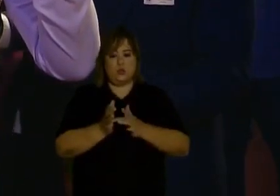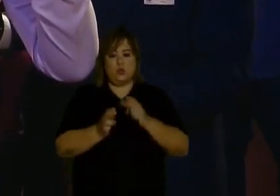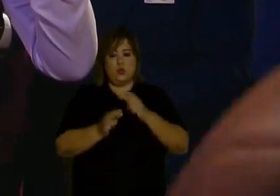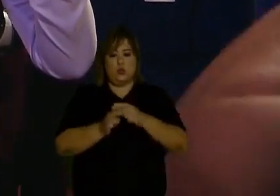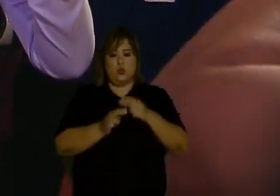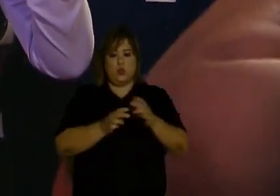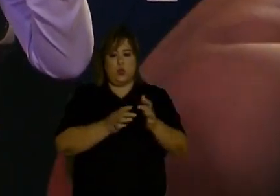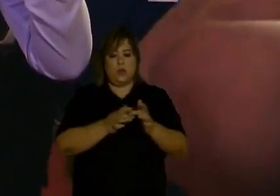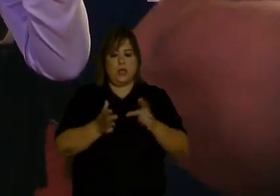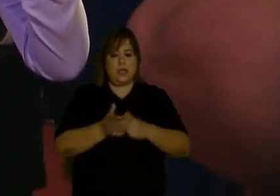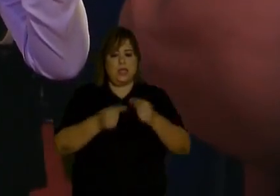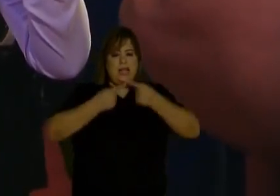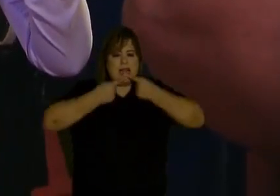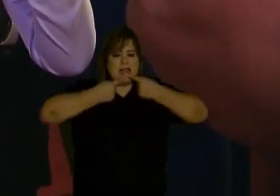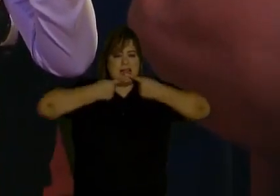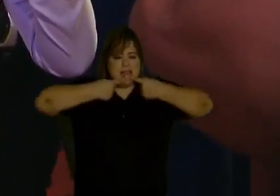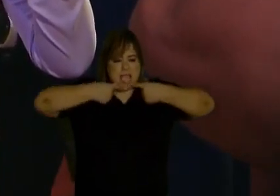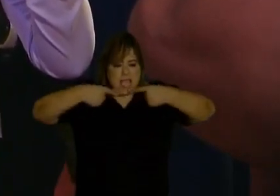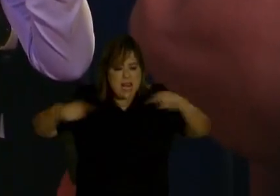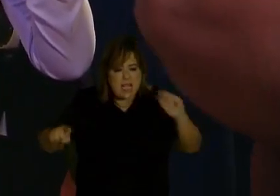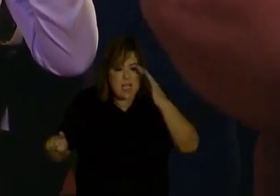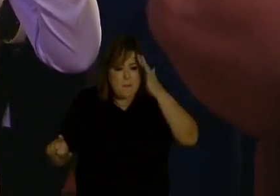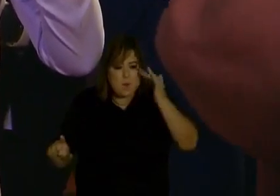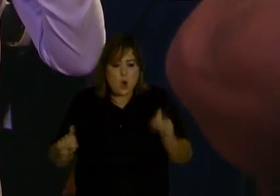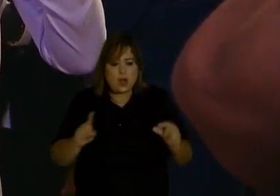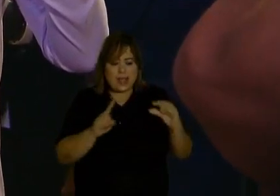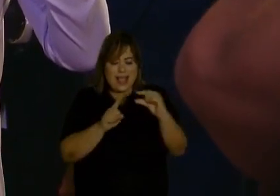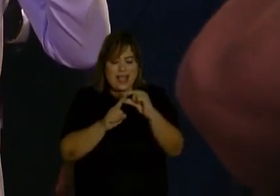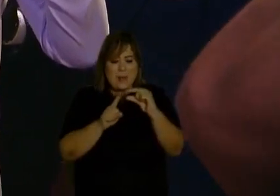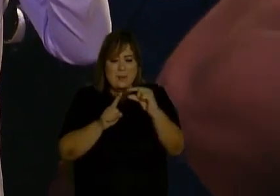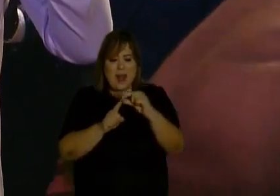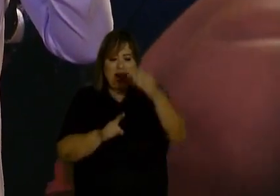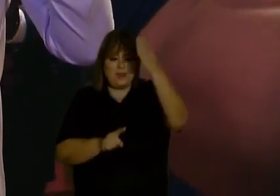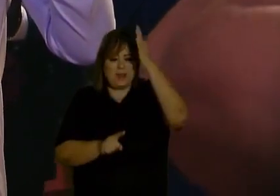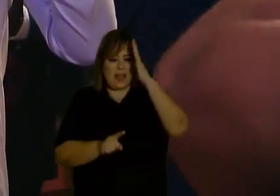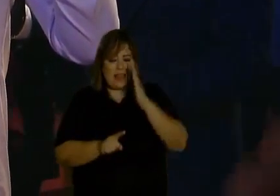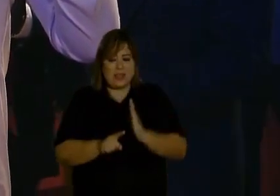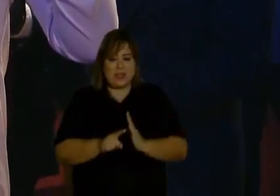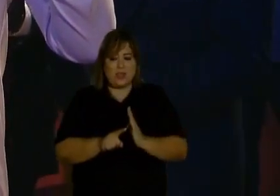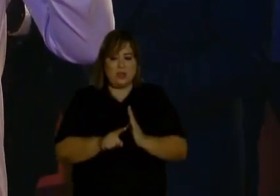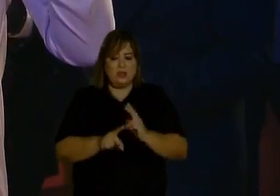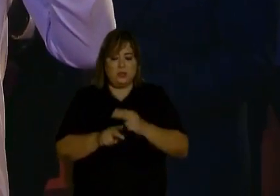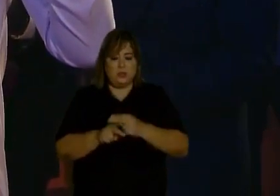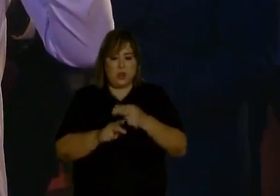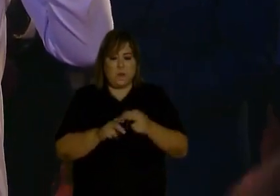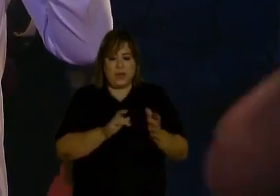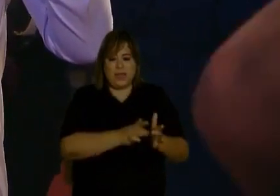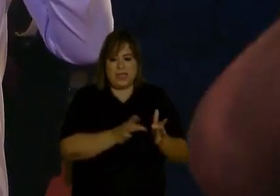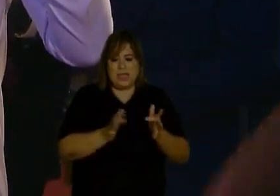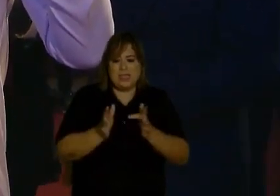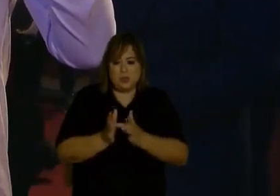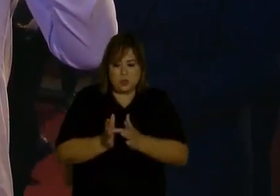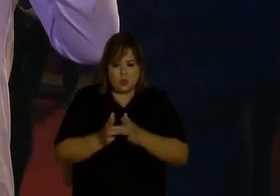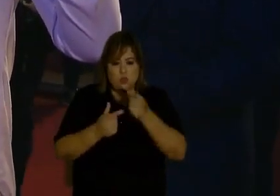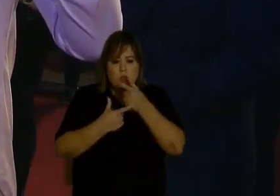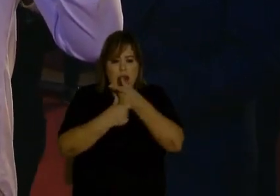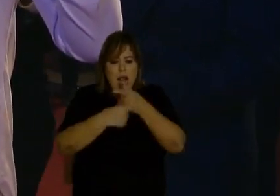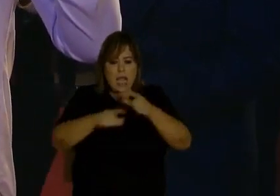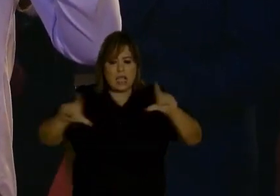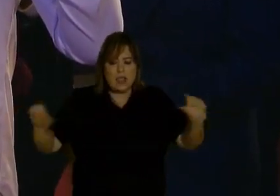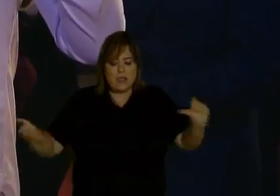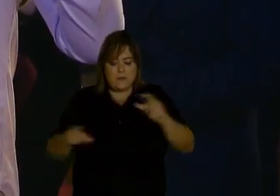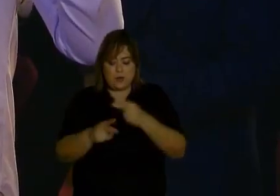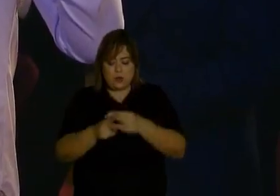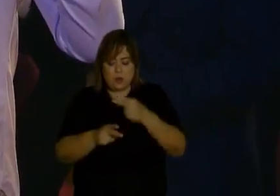los declaro libres por la palabra, lígalos a ti, Señor, en el nombre de Jesús, en el nombre de Jesús, en el